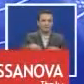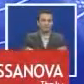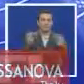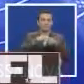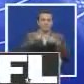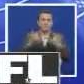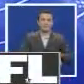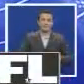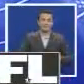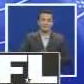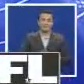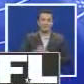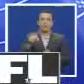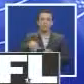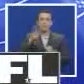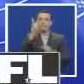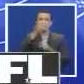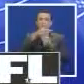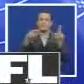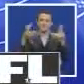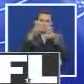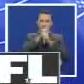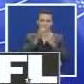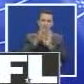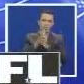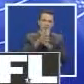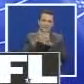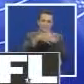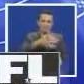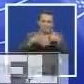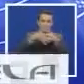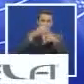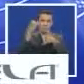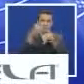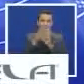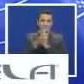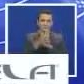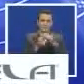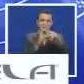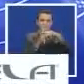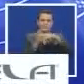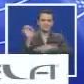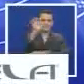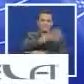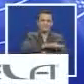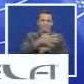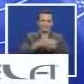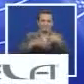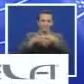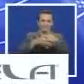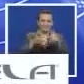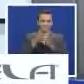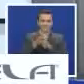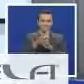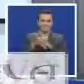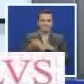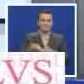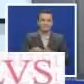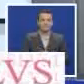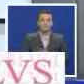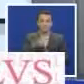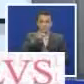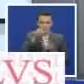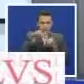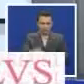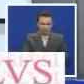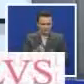cita es esta noche a las 8:30 con toda la información del occidente colombiano aquí, en su noticiero más pacífico, donde la región es noticia. Quédense con